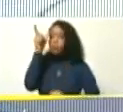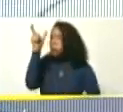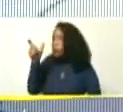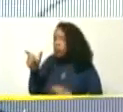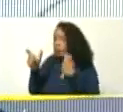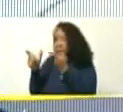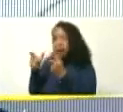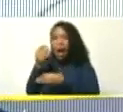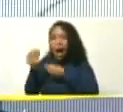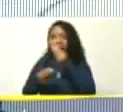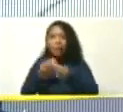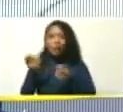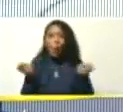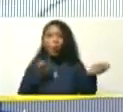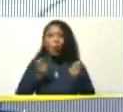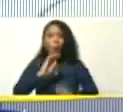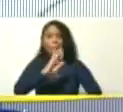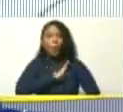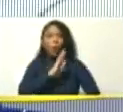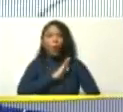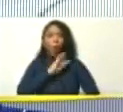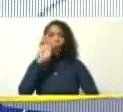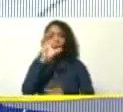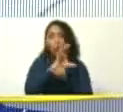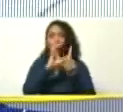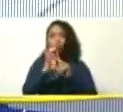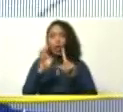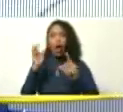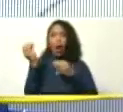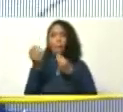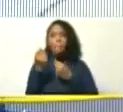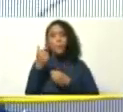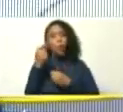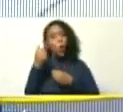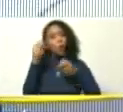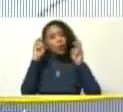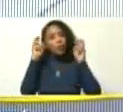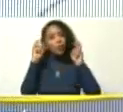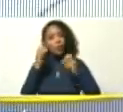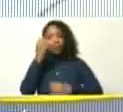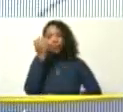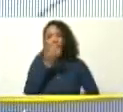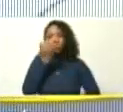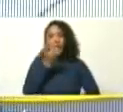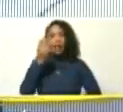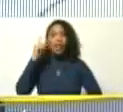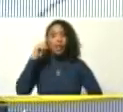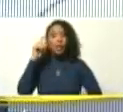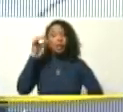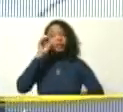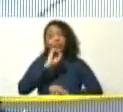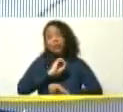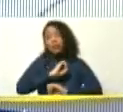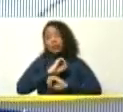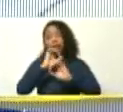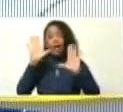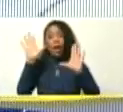suele manejar su prosa cotidiana con no poco deslumbrante humor y tan certera